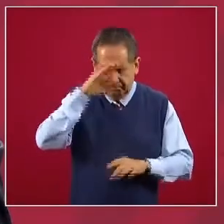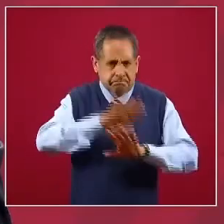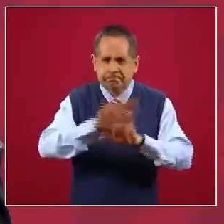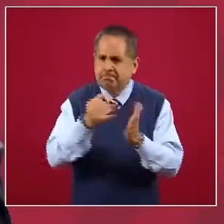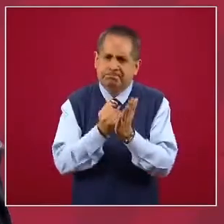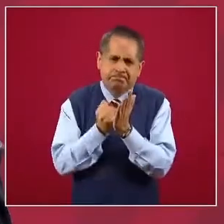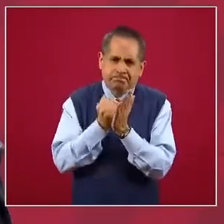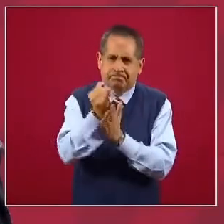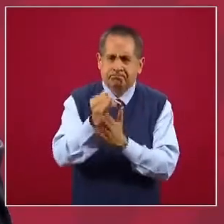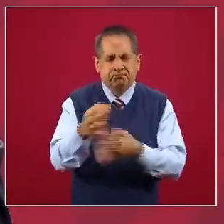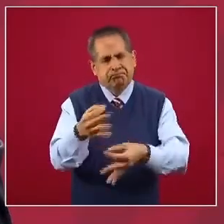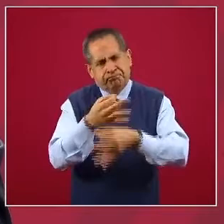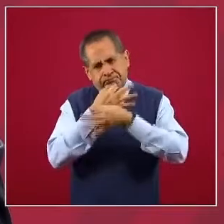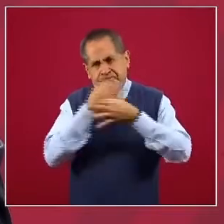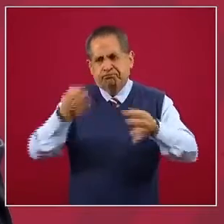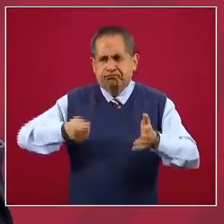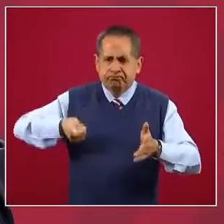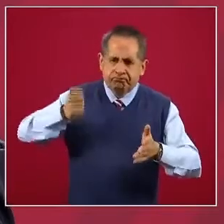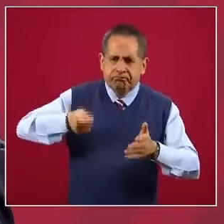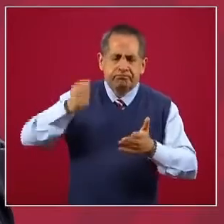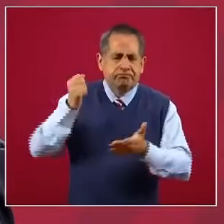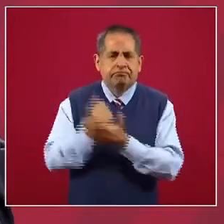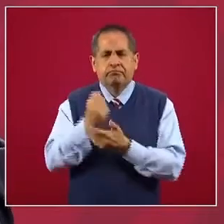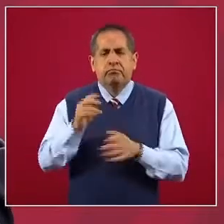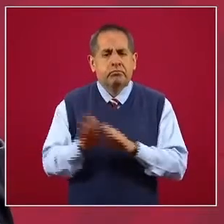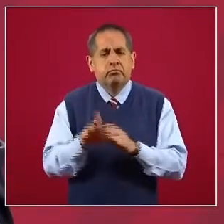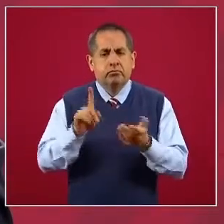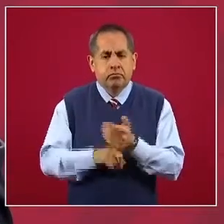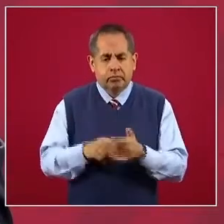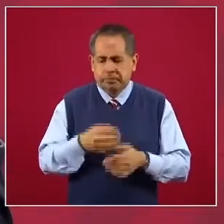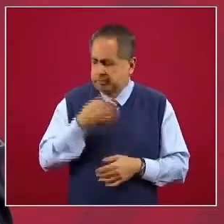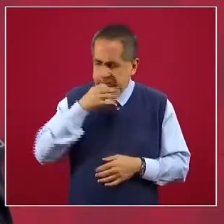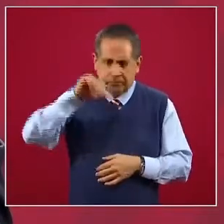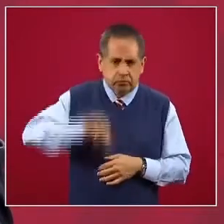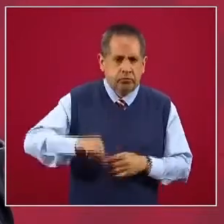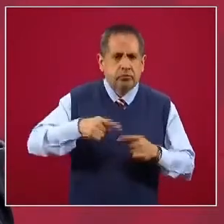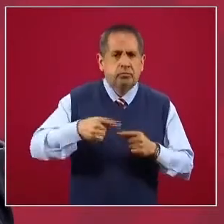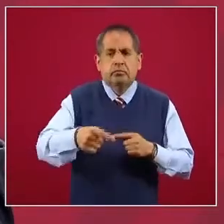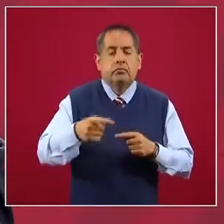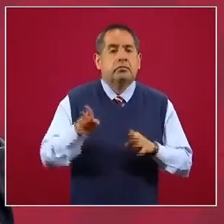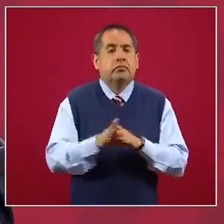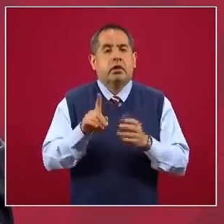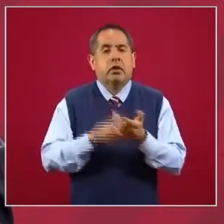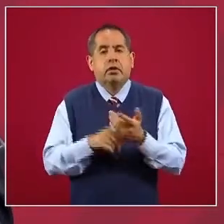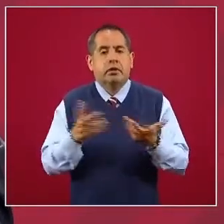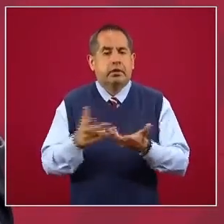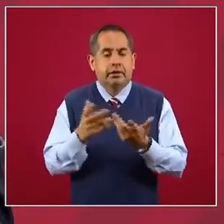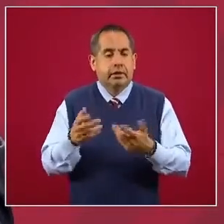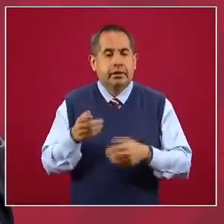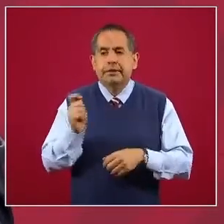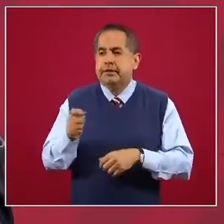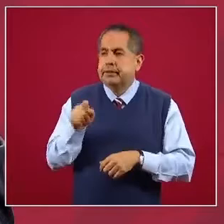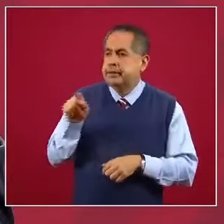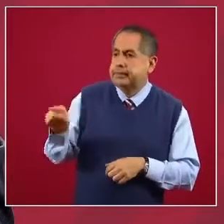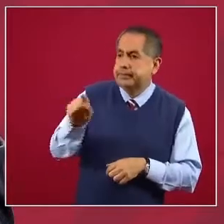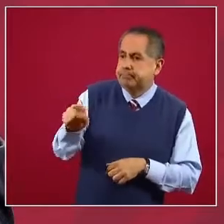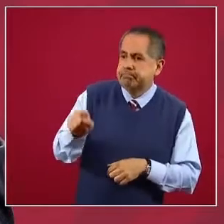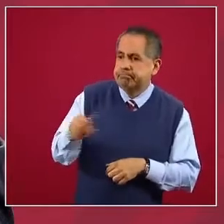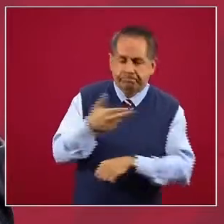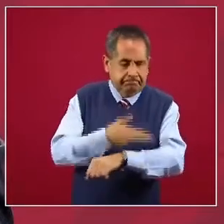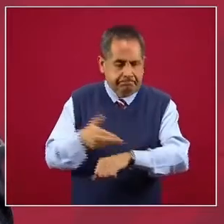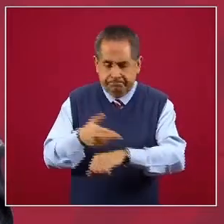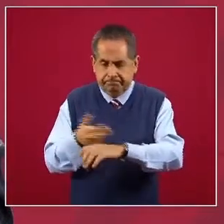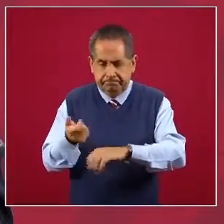decisión de emitir un decreto con carácter inmediato para ejercer acciones administrativas que